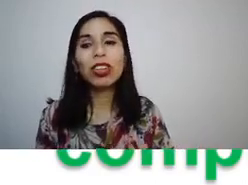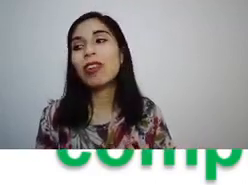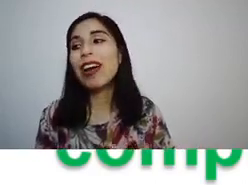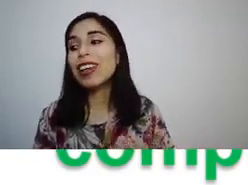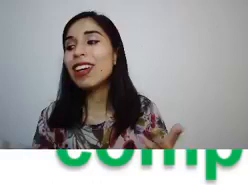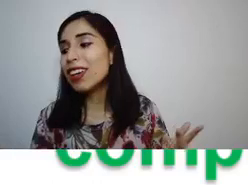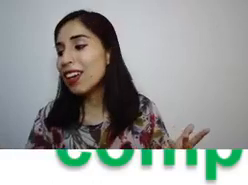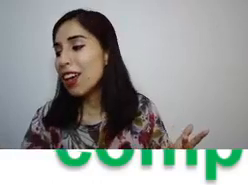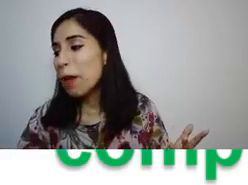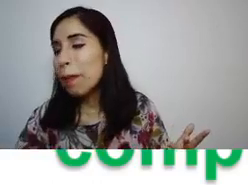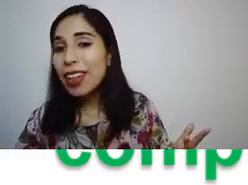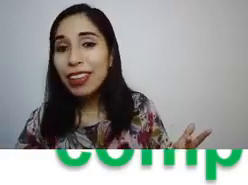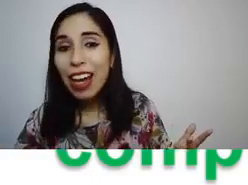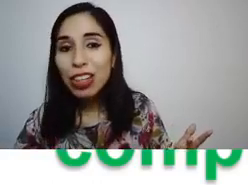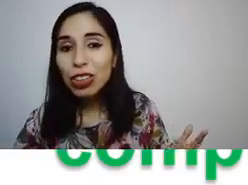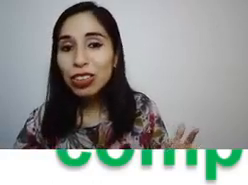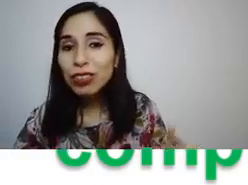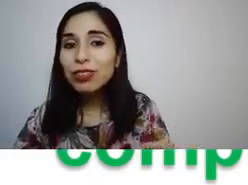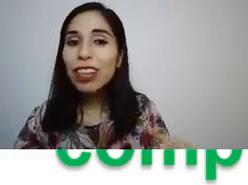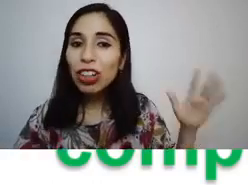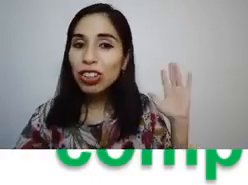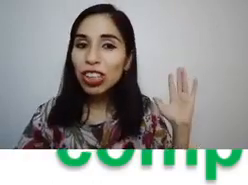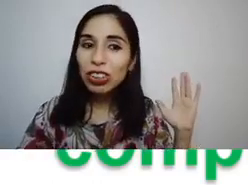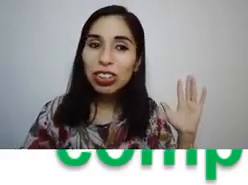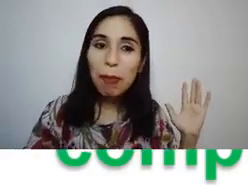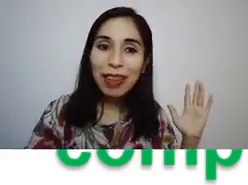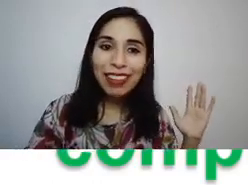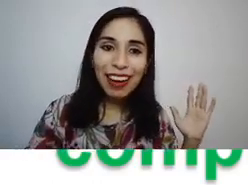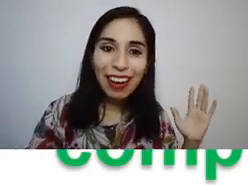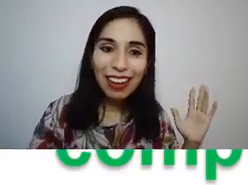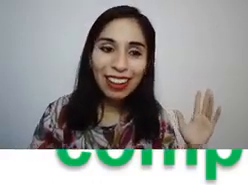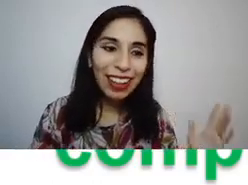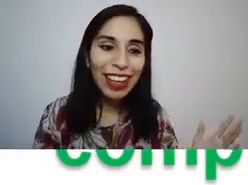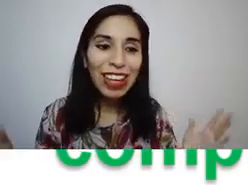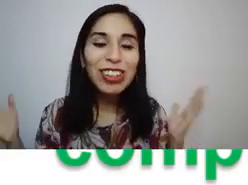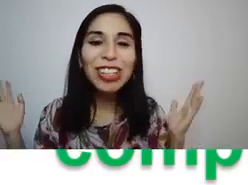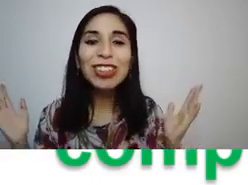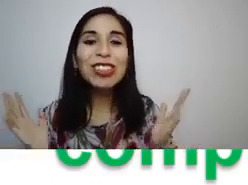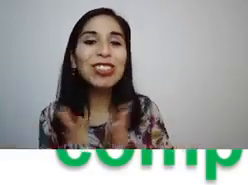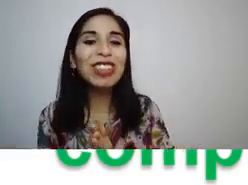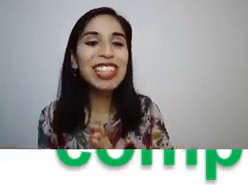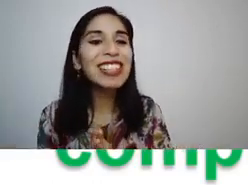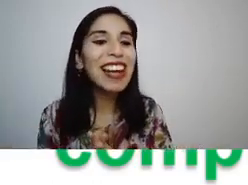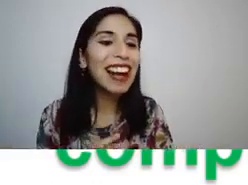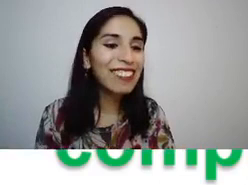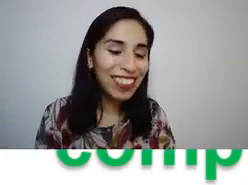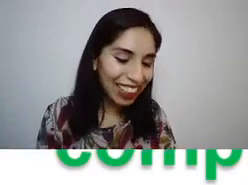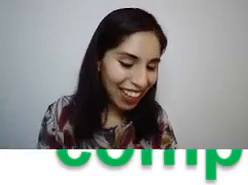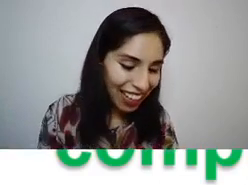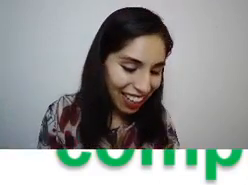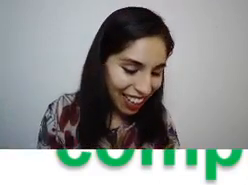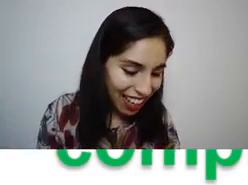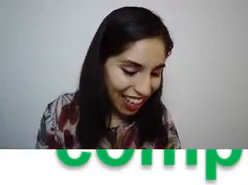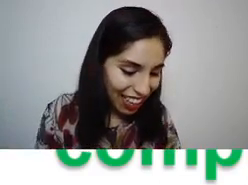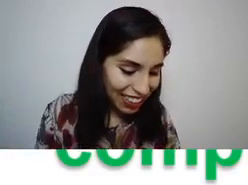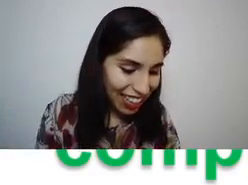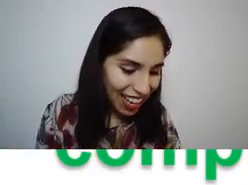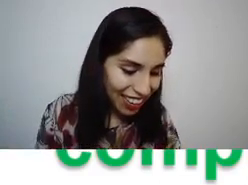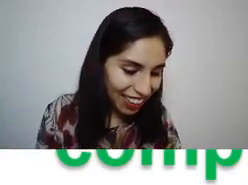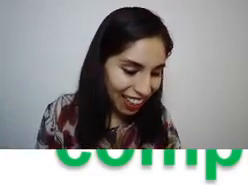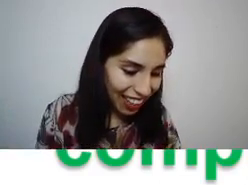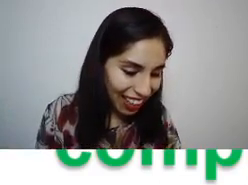tecnológico aquí 20 años que cosas no se inventara que cosas no se utilizarán verdad